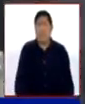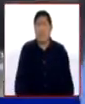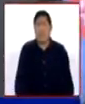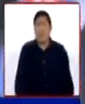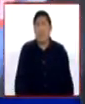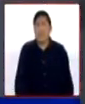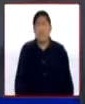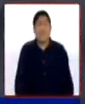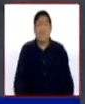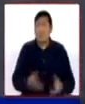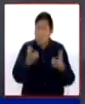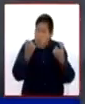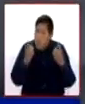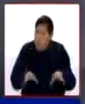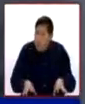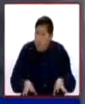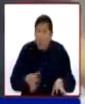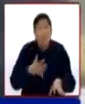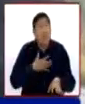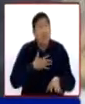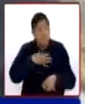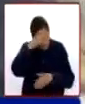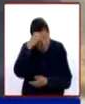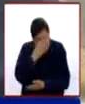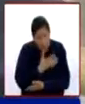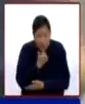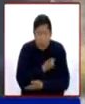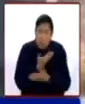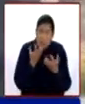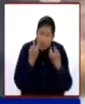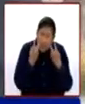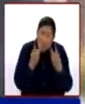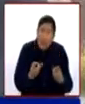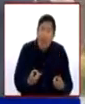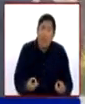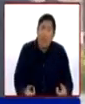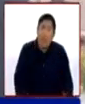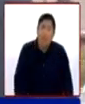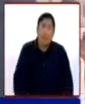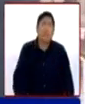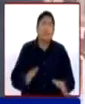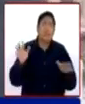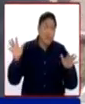Pero si no me quieres, mis hijos, déjame ver.